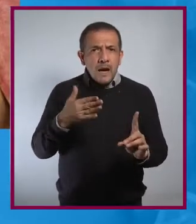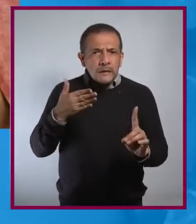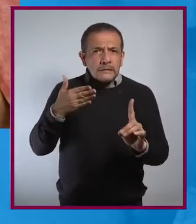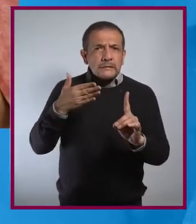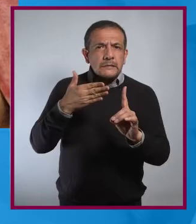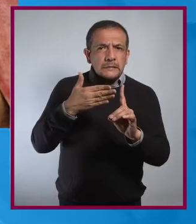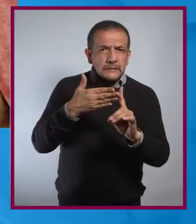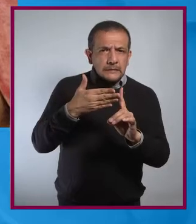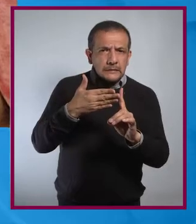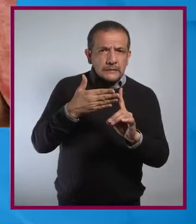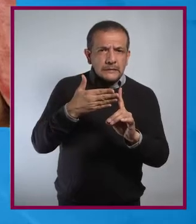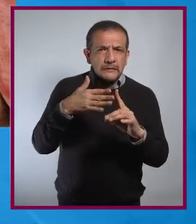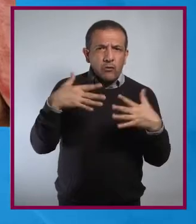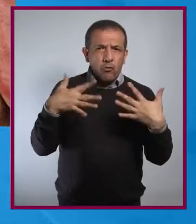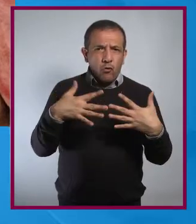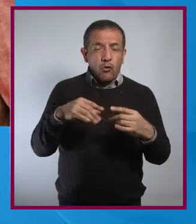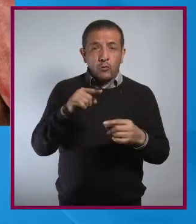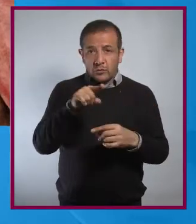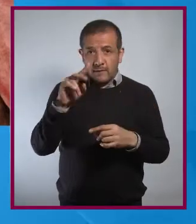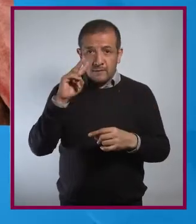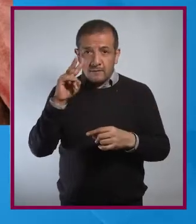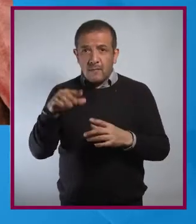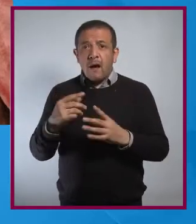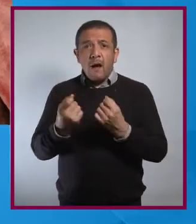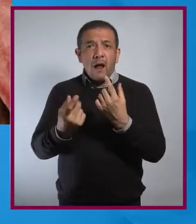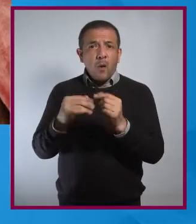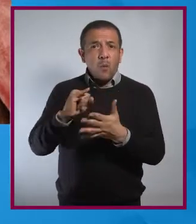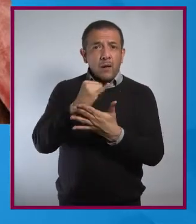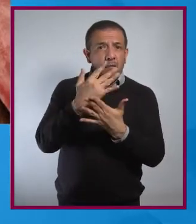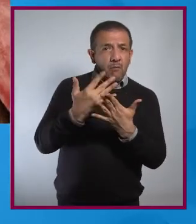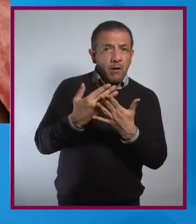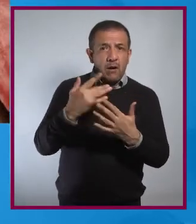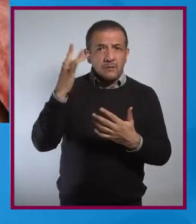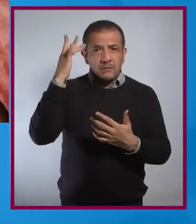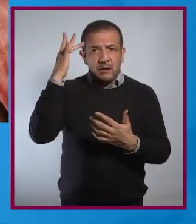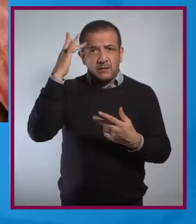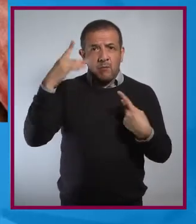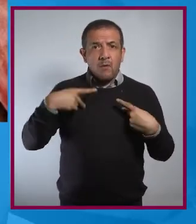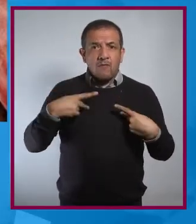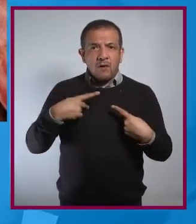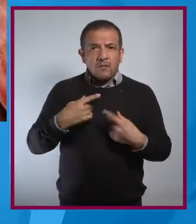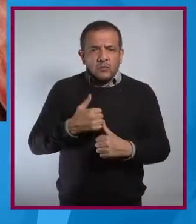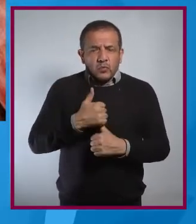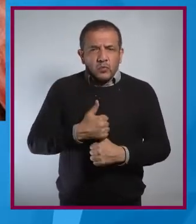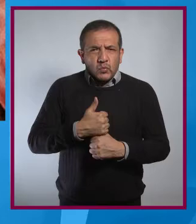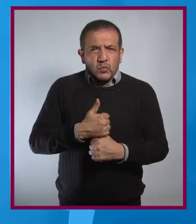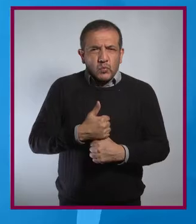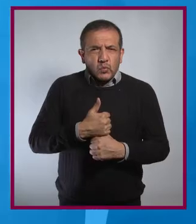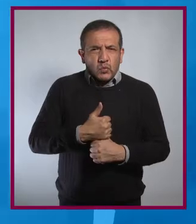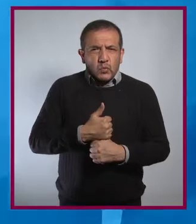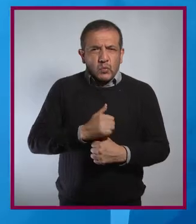muchas imágenes religiosas muestran santos sufriendo a causa de heridas.